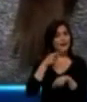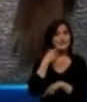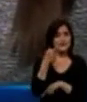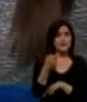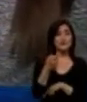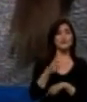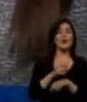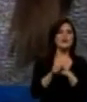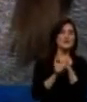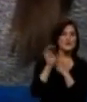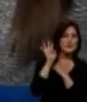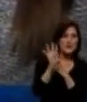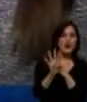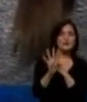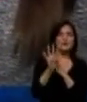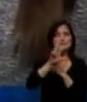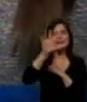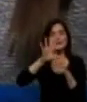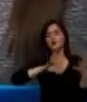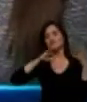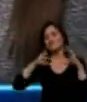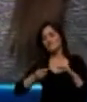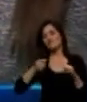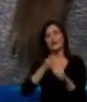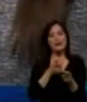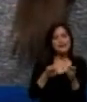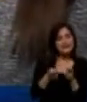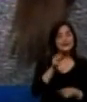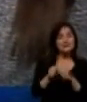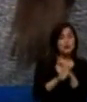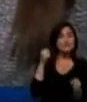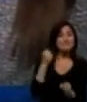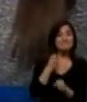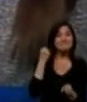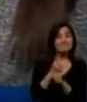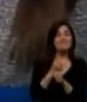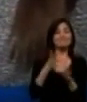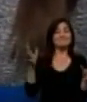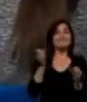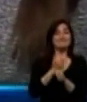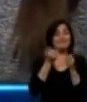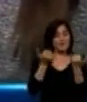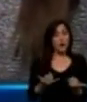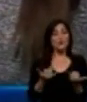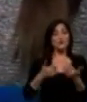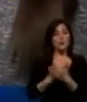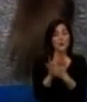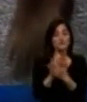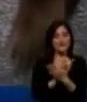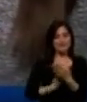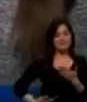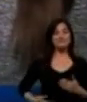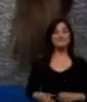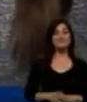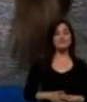son 4 años más de la Revolución Ciudadana y 4 años más de este trabajo que aspiran a realizar ahora con el nuevo mandatario, Ana